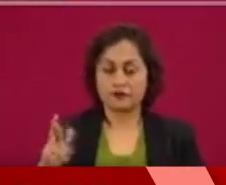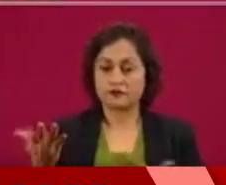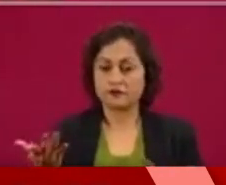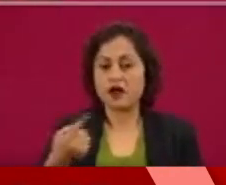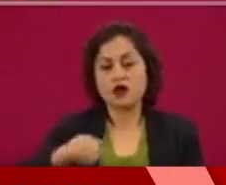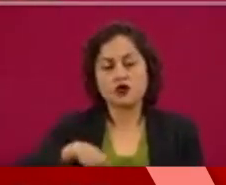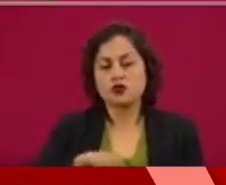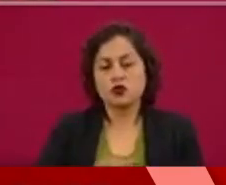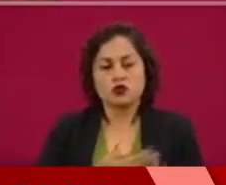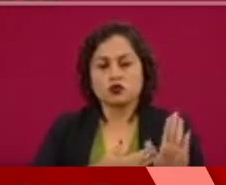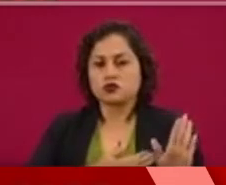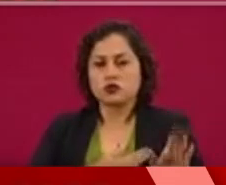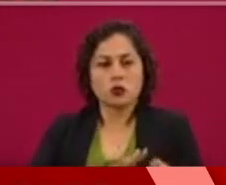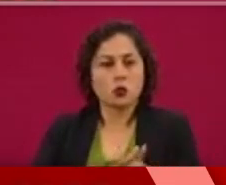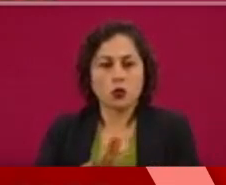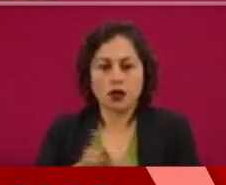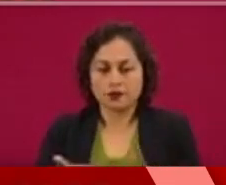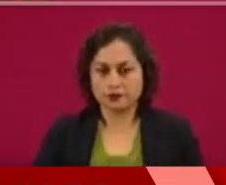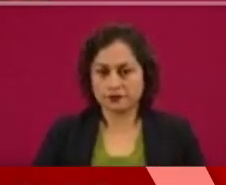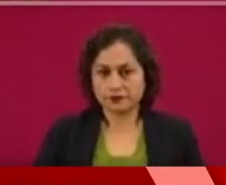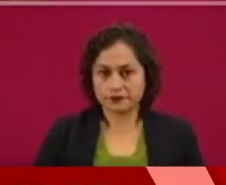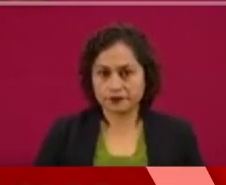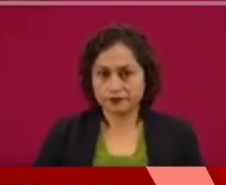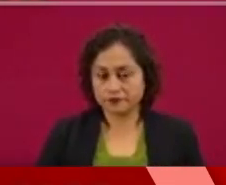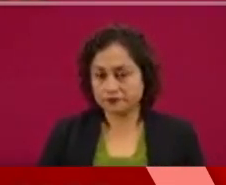es no